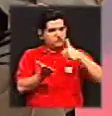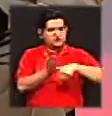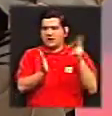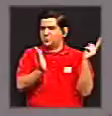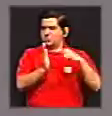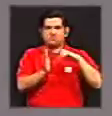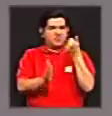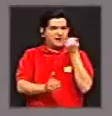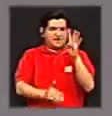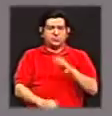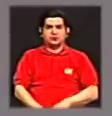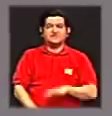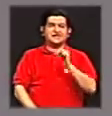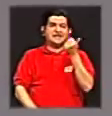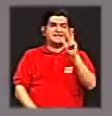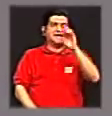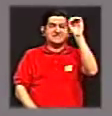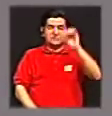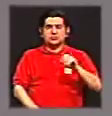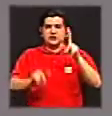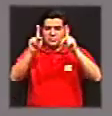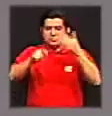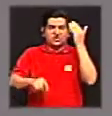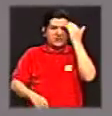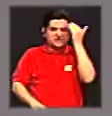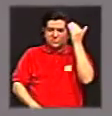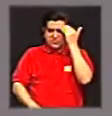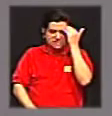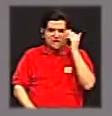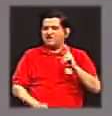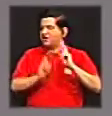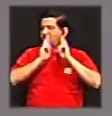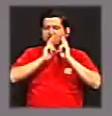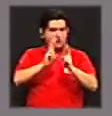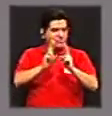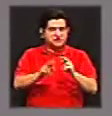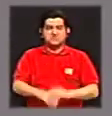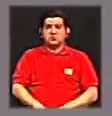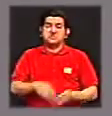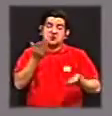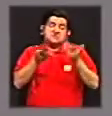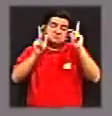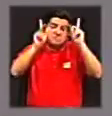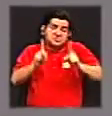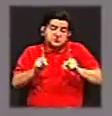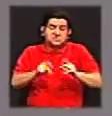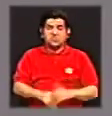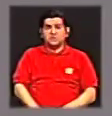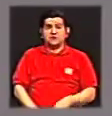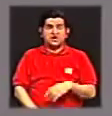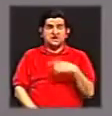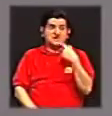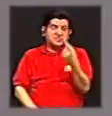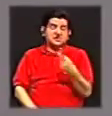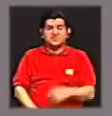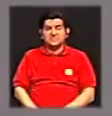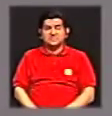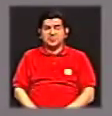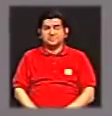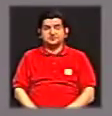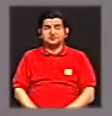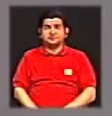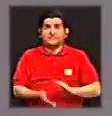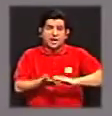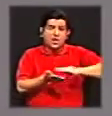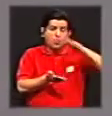2014. Y hay además un 13% que no sabe o no respondió a la pregunta. Es decir, que podría ser gente que haga aumentar la participación o haga